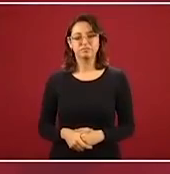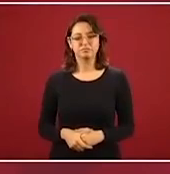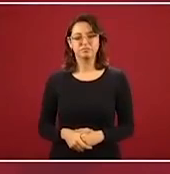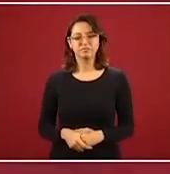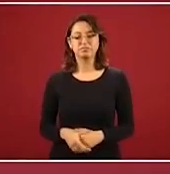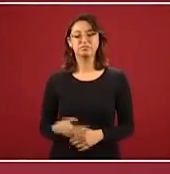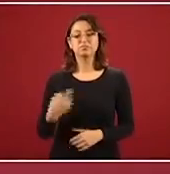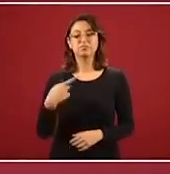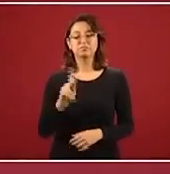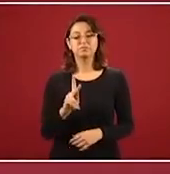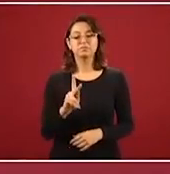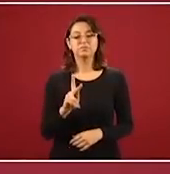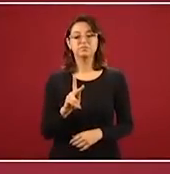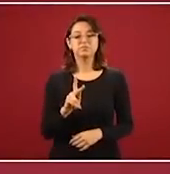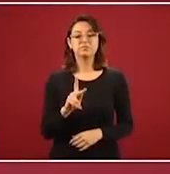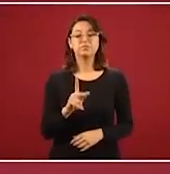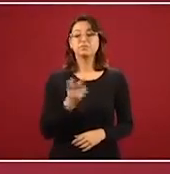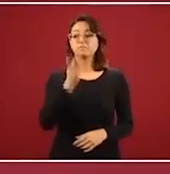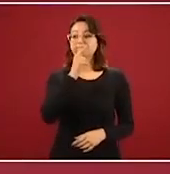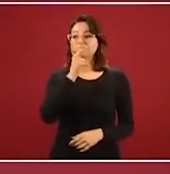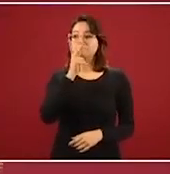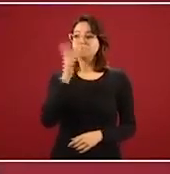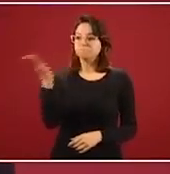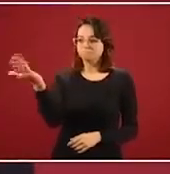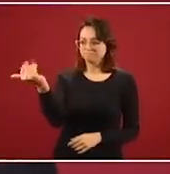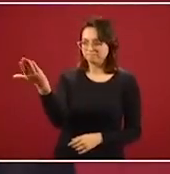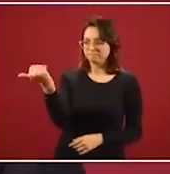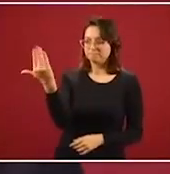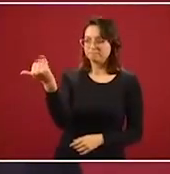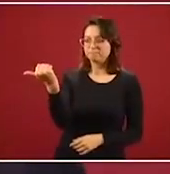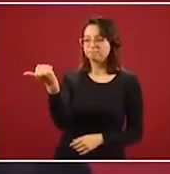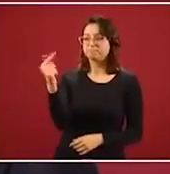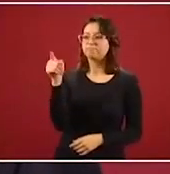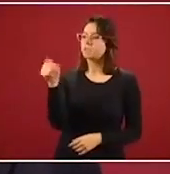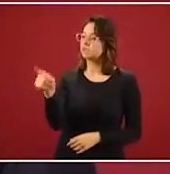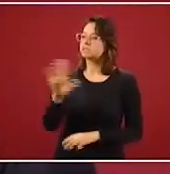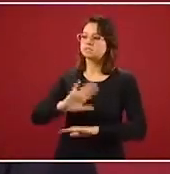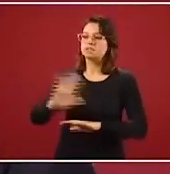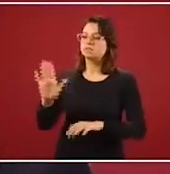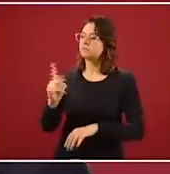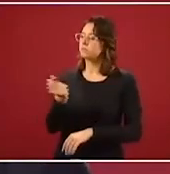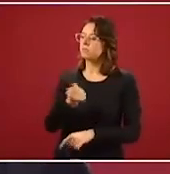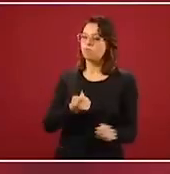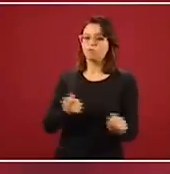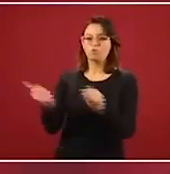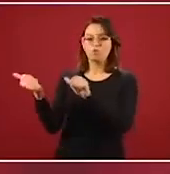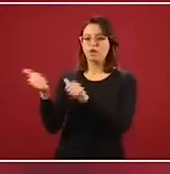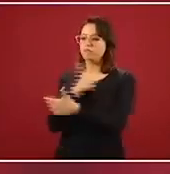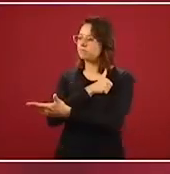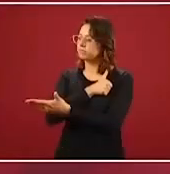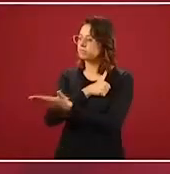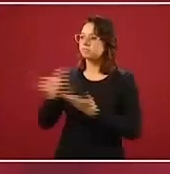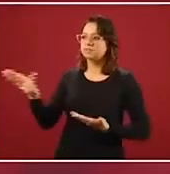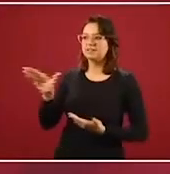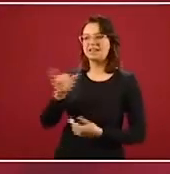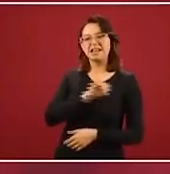los mandaban a hablar o les decían a los papás: vete lejos,